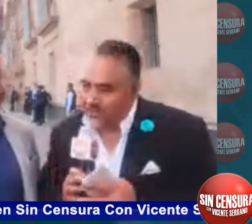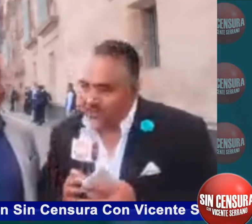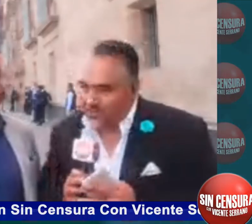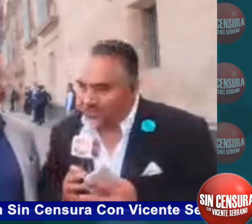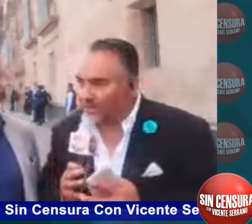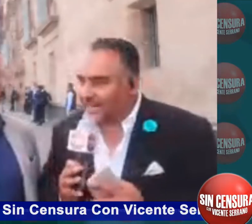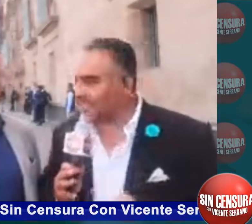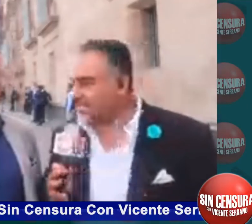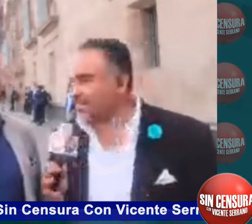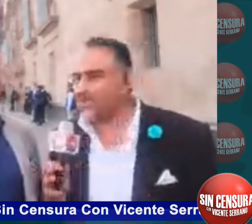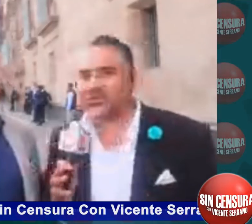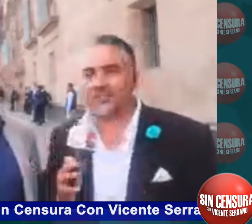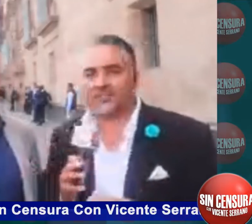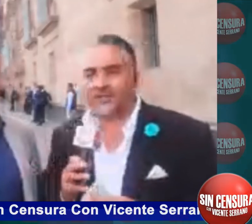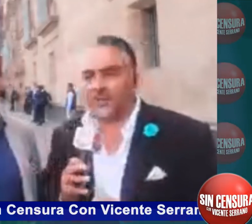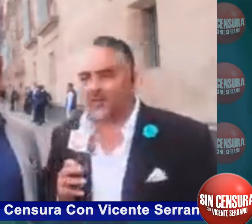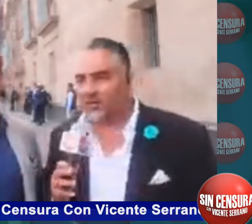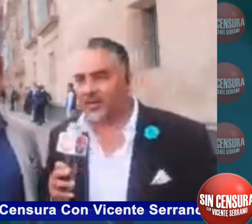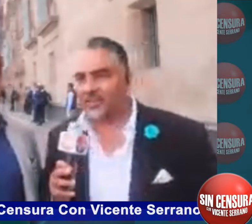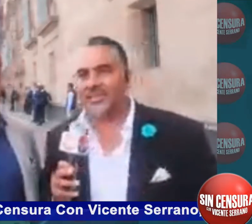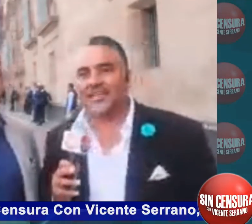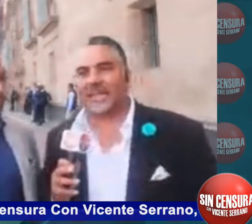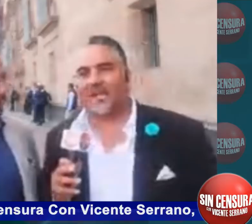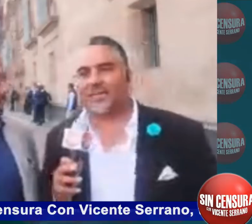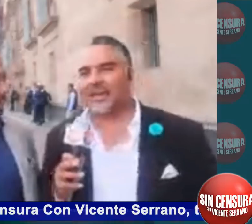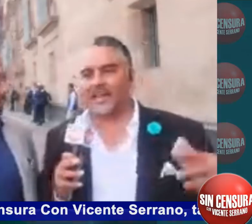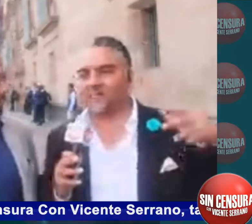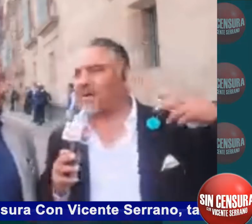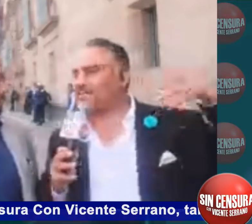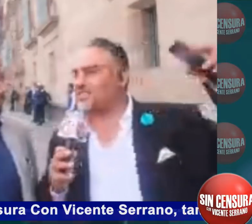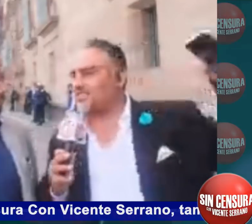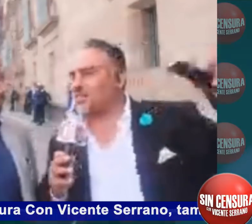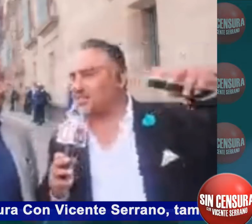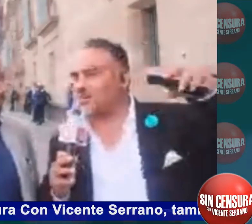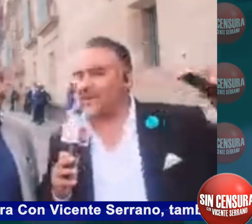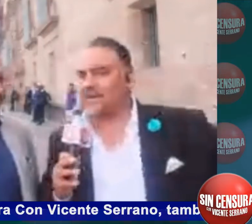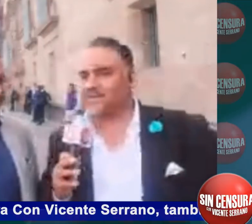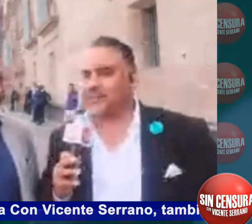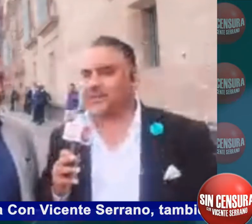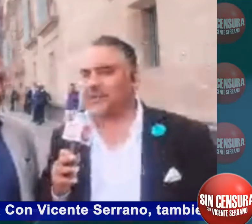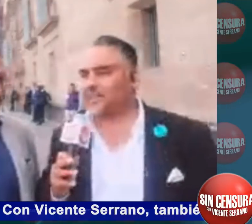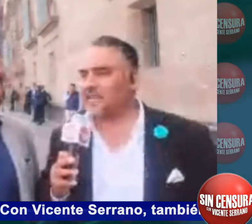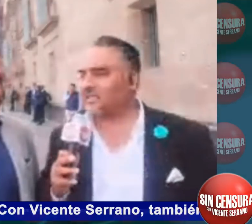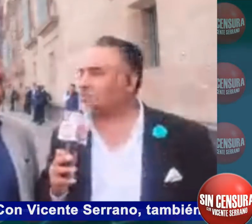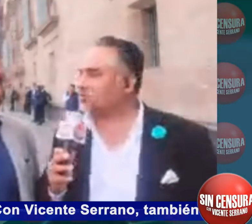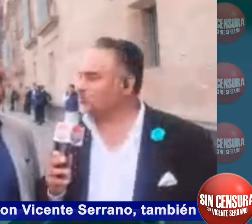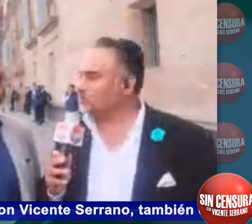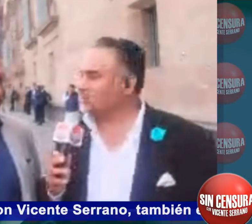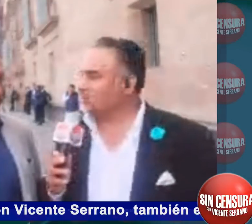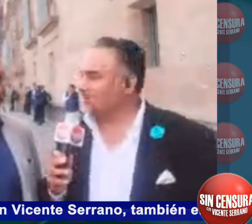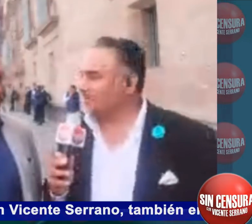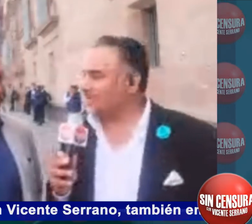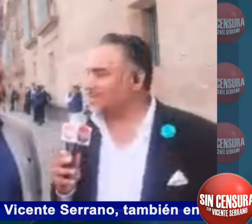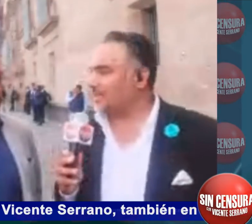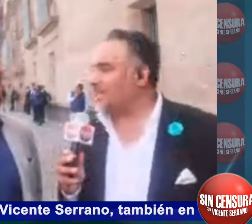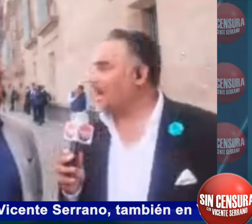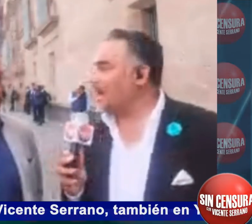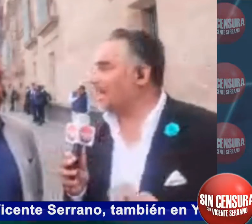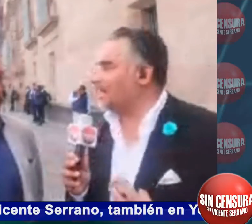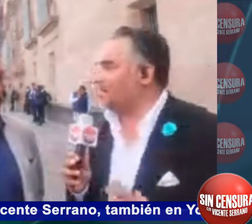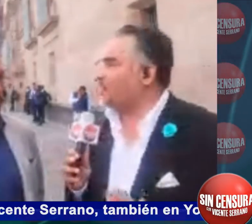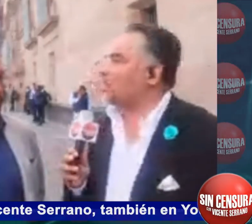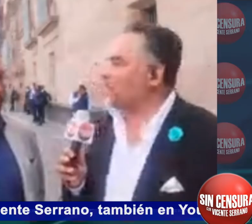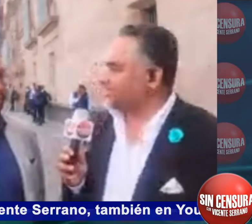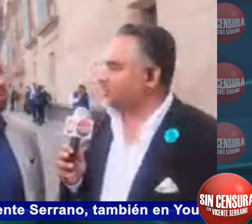plano son racistas, que son discriminadores, que llevan al máximo nivel esta actitud que